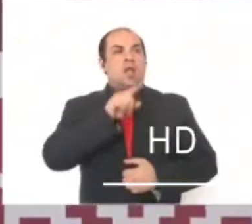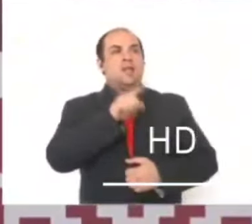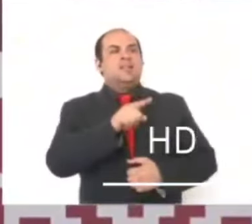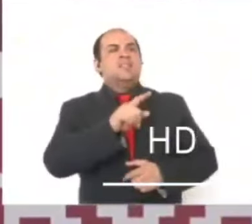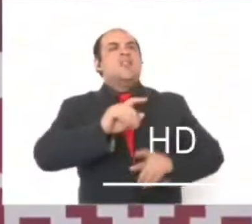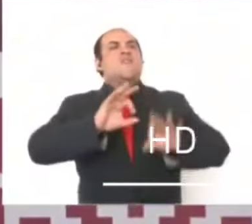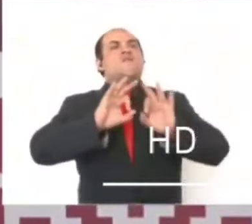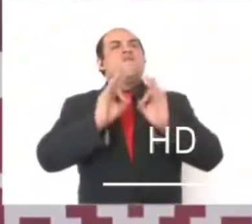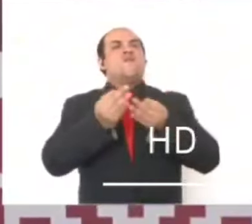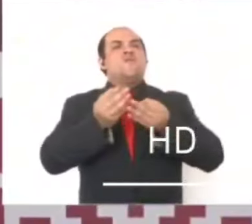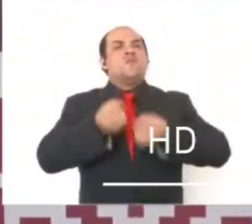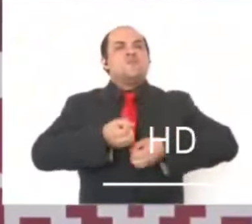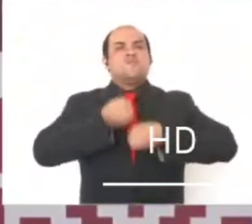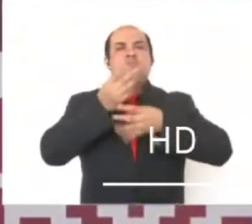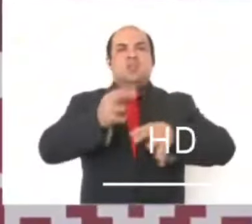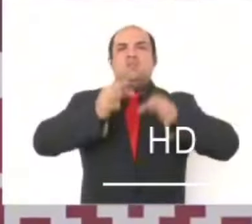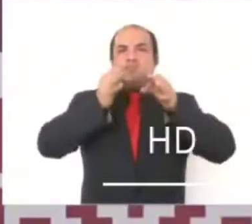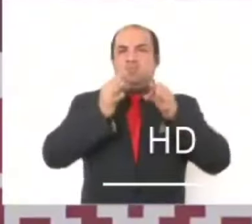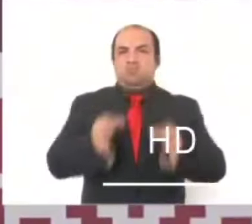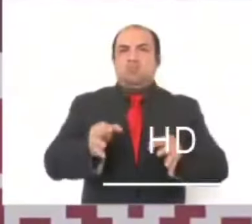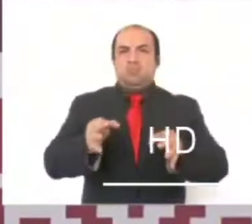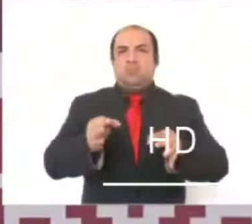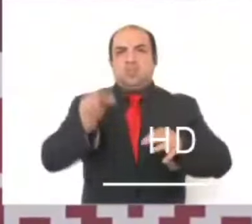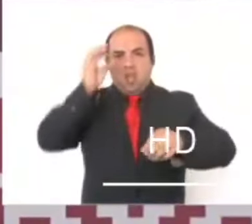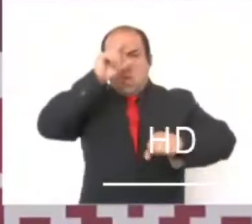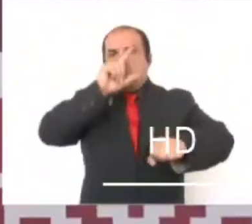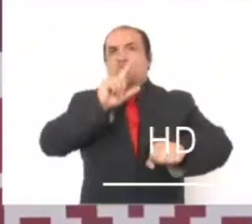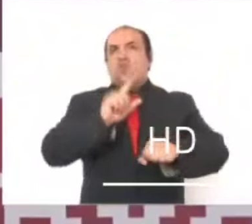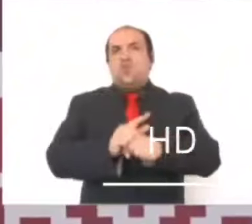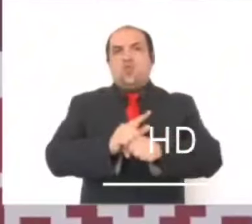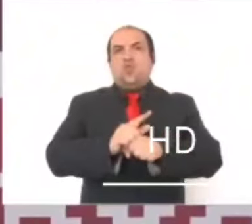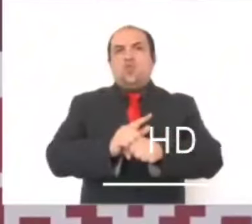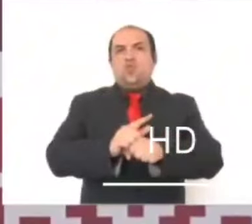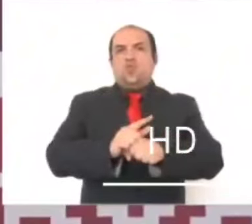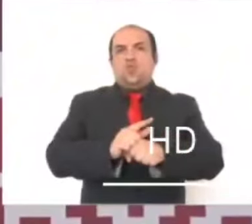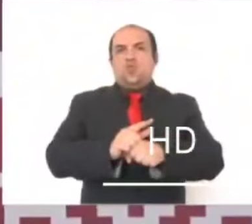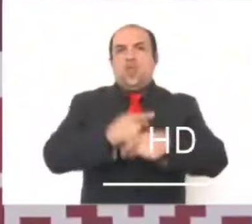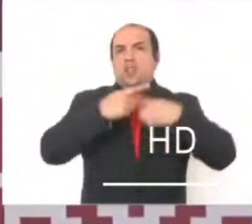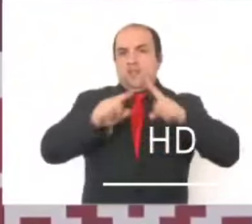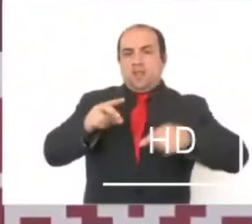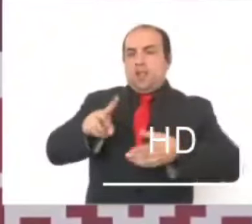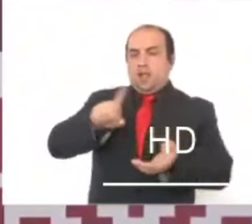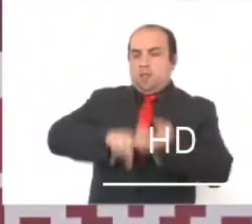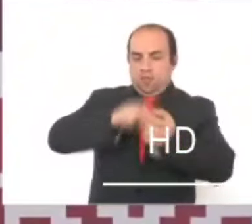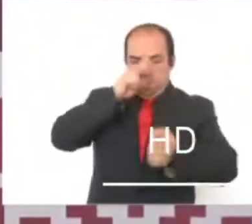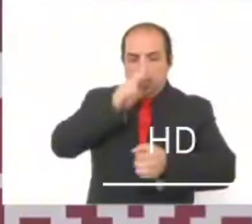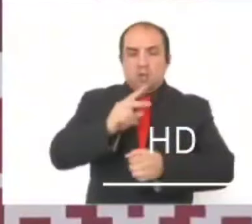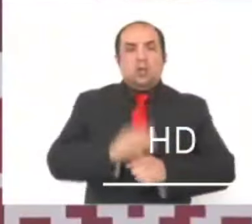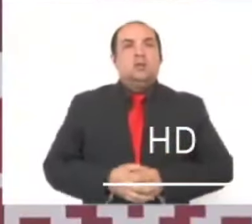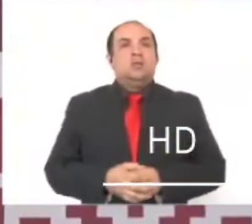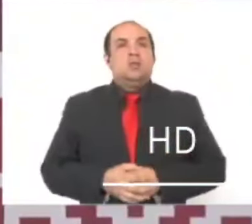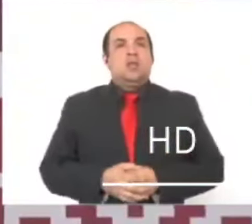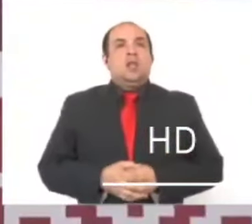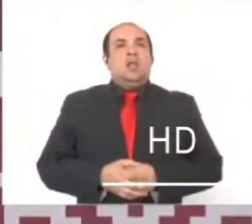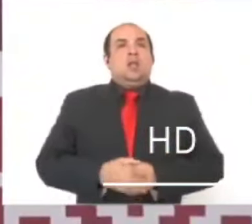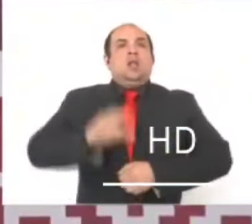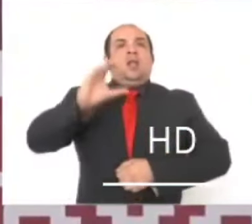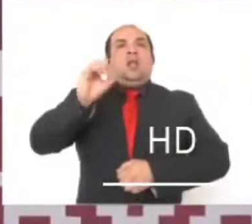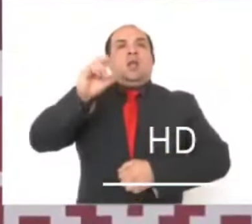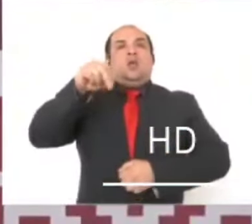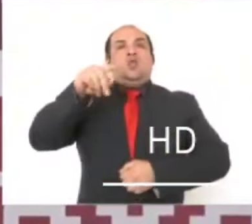una expresión concreta de la contracultura en México. Y la contracultura, si me lo